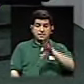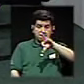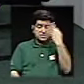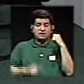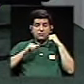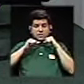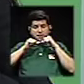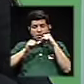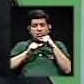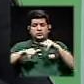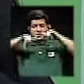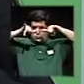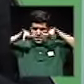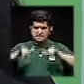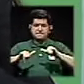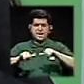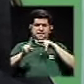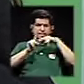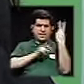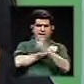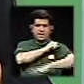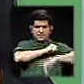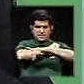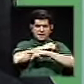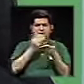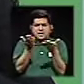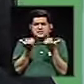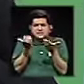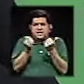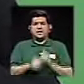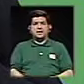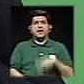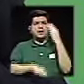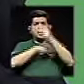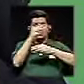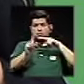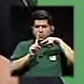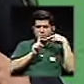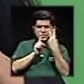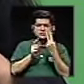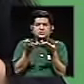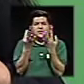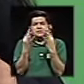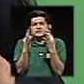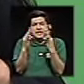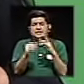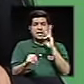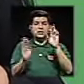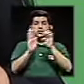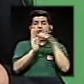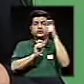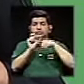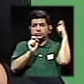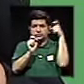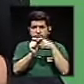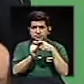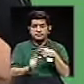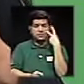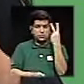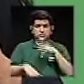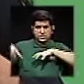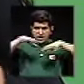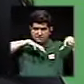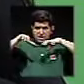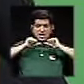seguir sosteniendo esta visión de país a la que se aspira esta visión de mundo a la que se aspira entonces esos son dos ejemplos concretos donde se ve que el